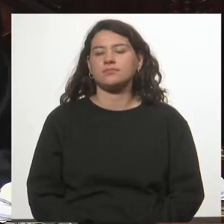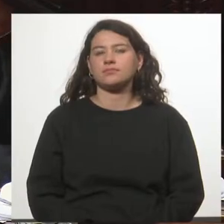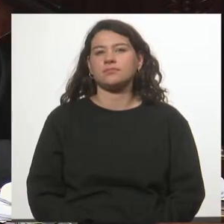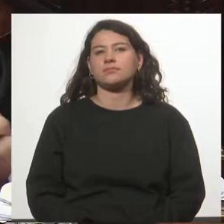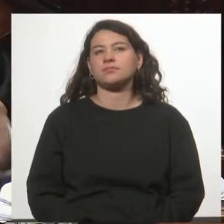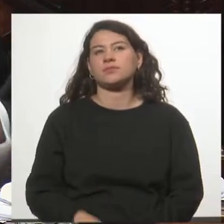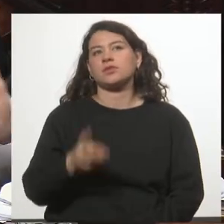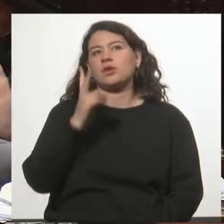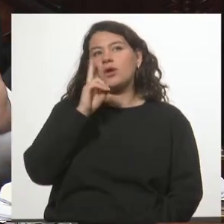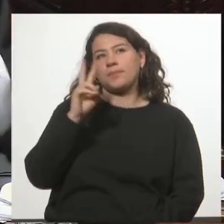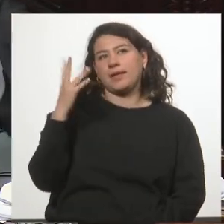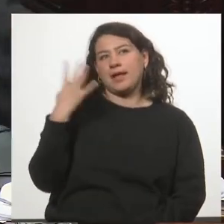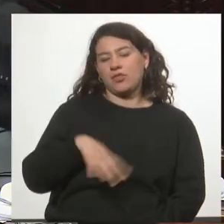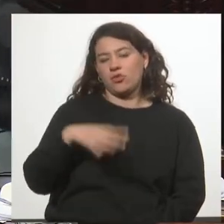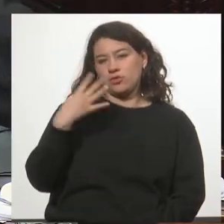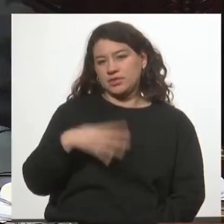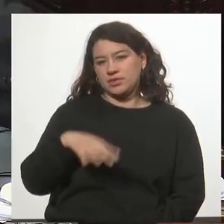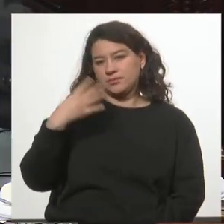2014